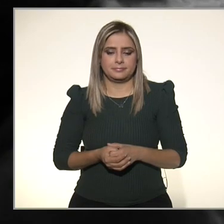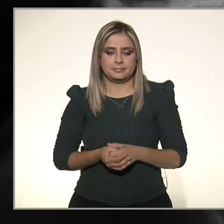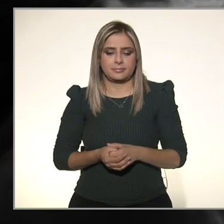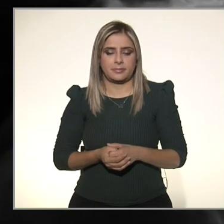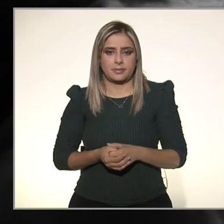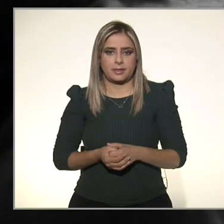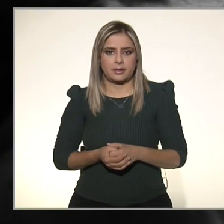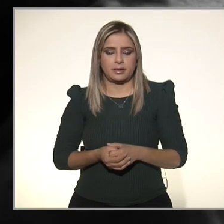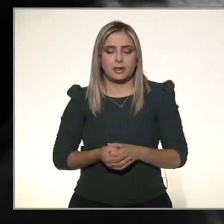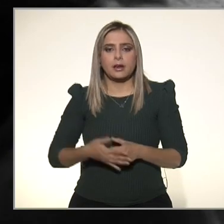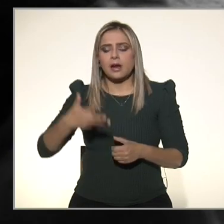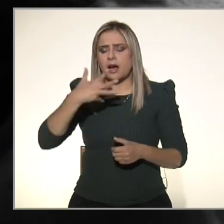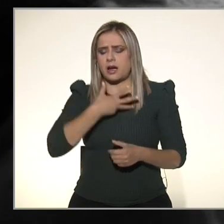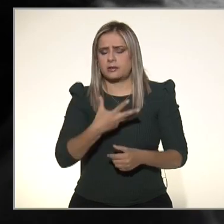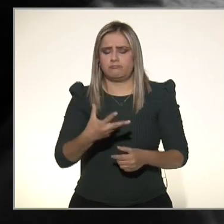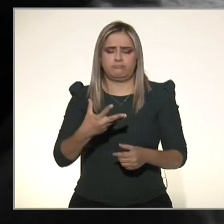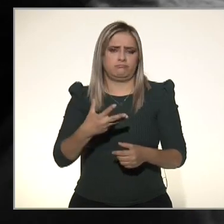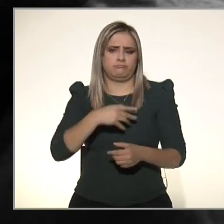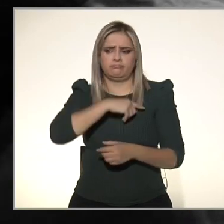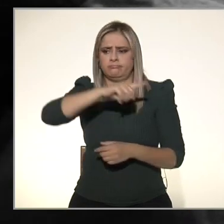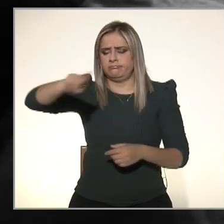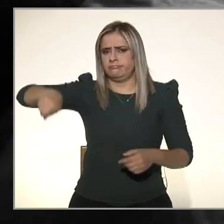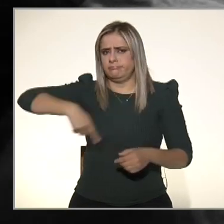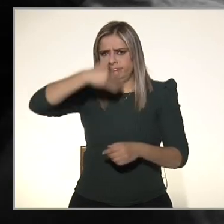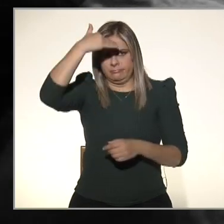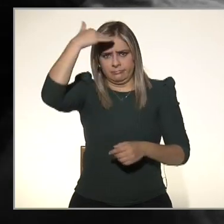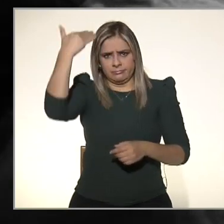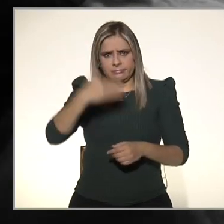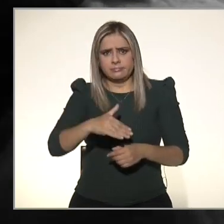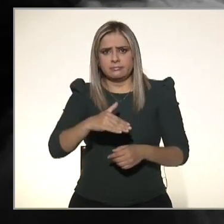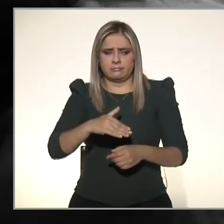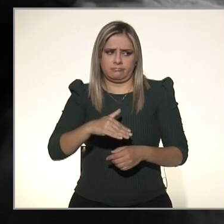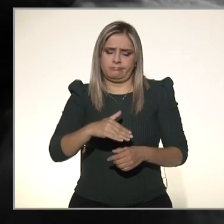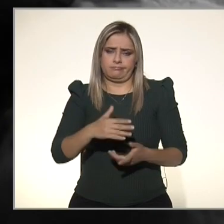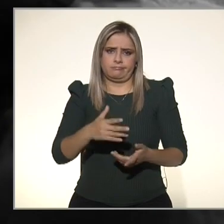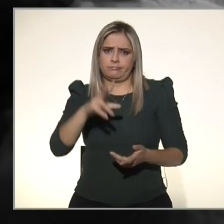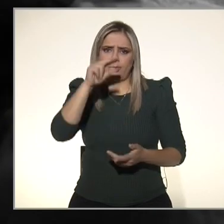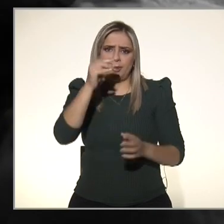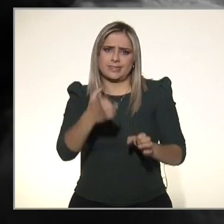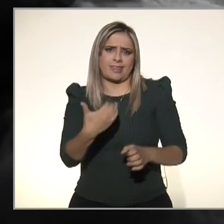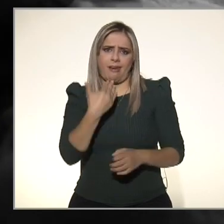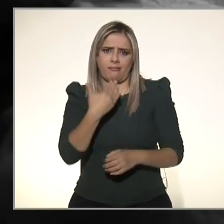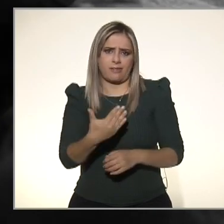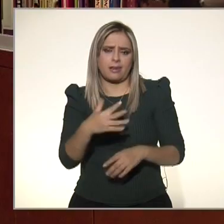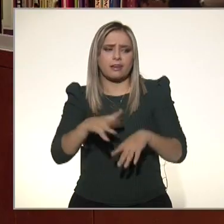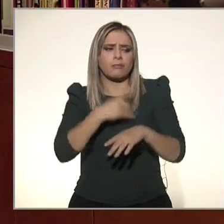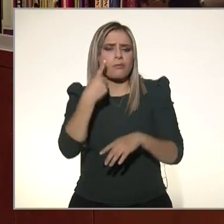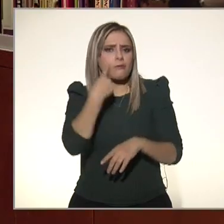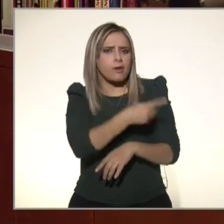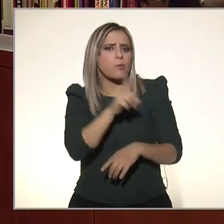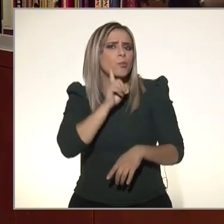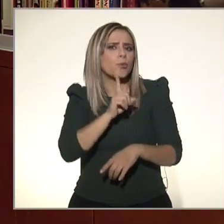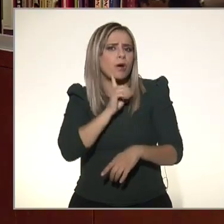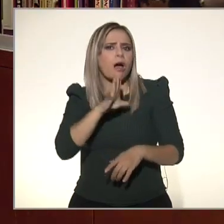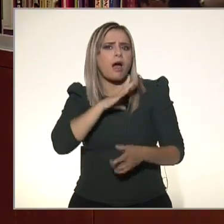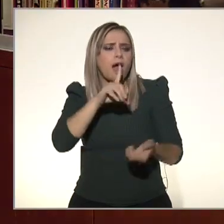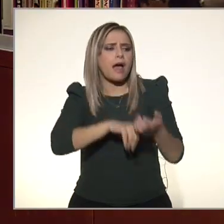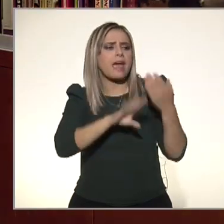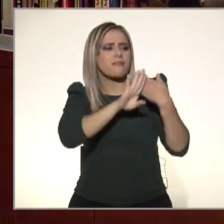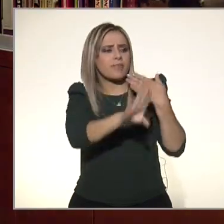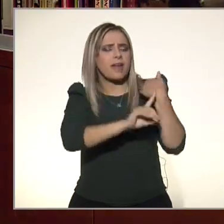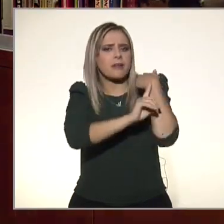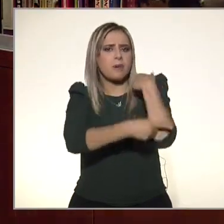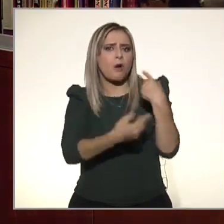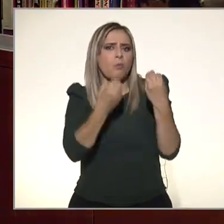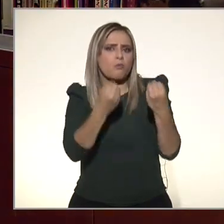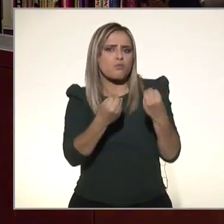Hay una gran conciencia de que la cosa no está pareja, las mujeres tienen muchísimas más alternativas y parecería